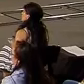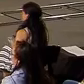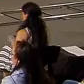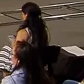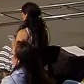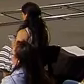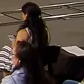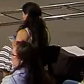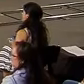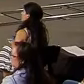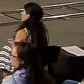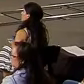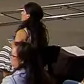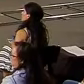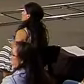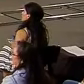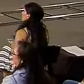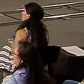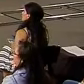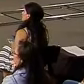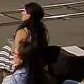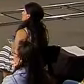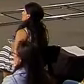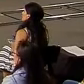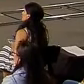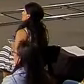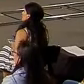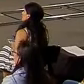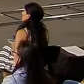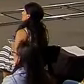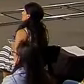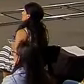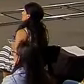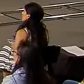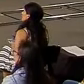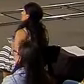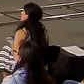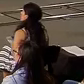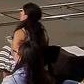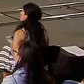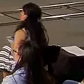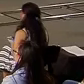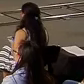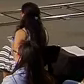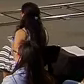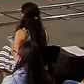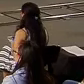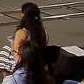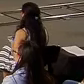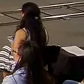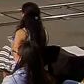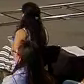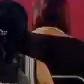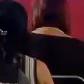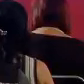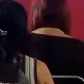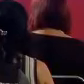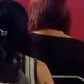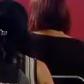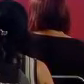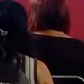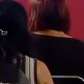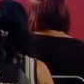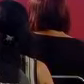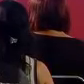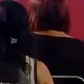se compromete mucho, trabaja para sí misma, trabaja para su familia y trabaja para su comunidad. No somos así como por